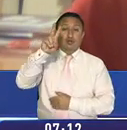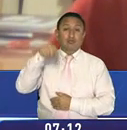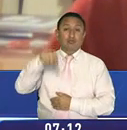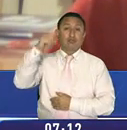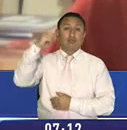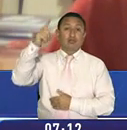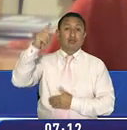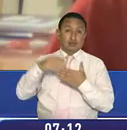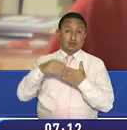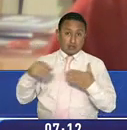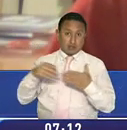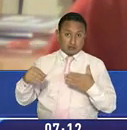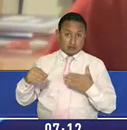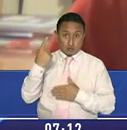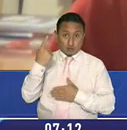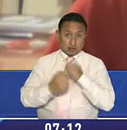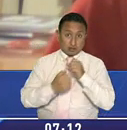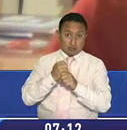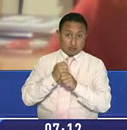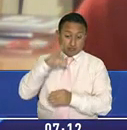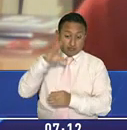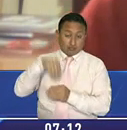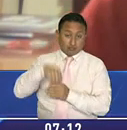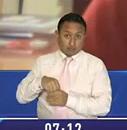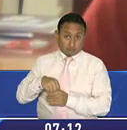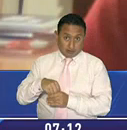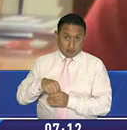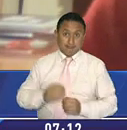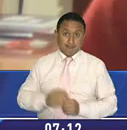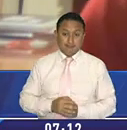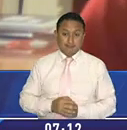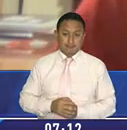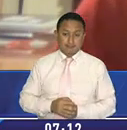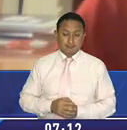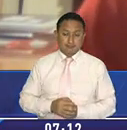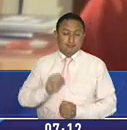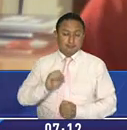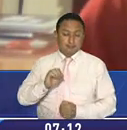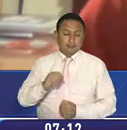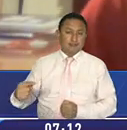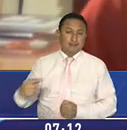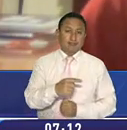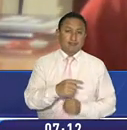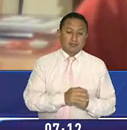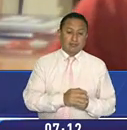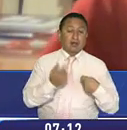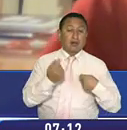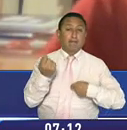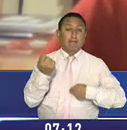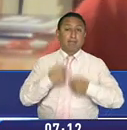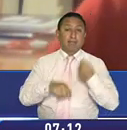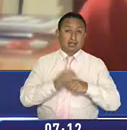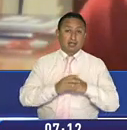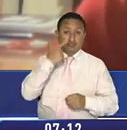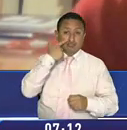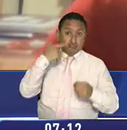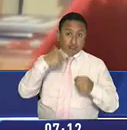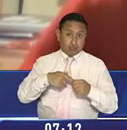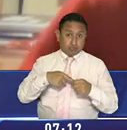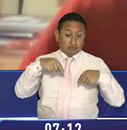anuales. Y reconociendo un margen para la distribución de combustibles que incluso